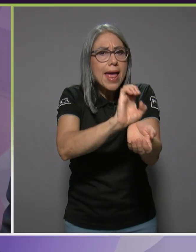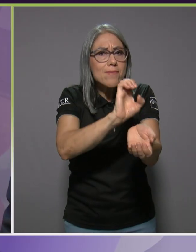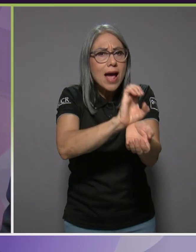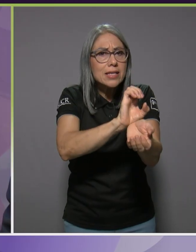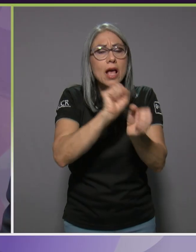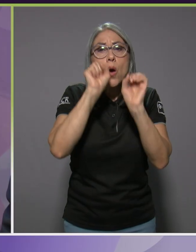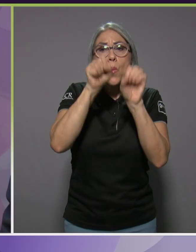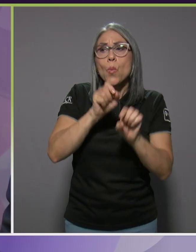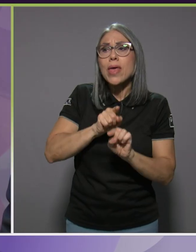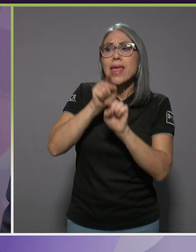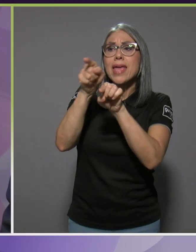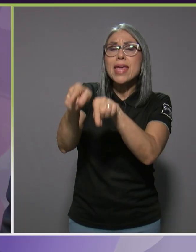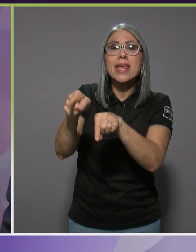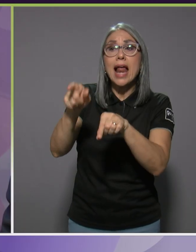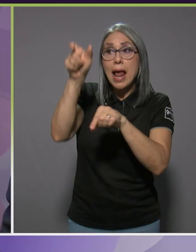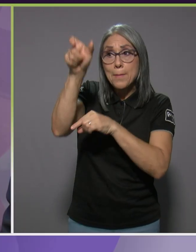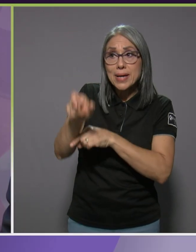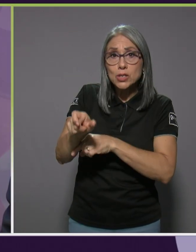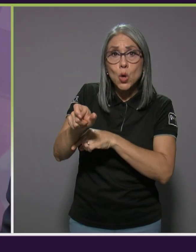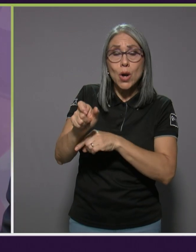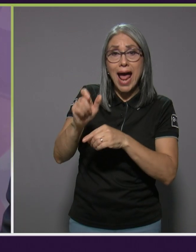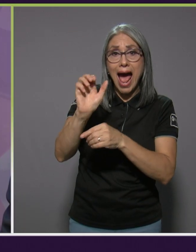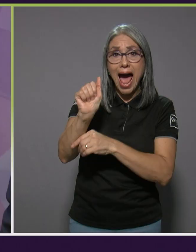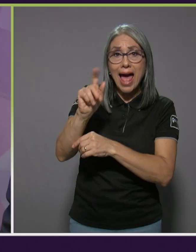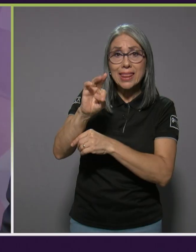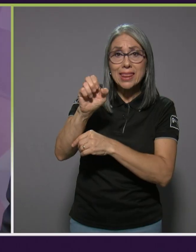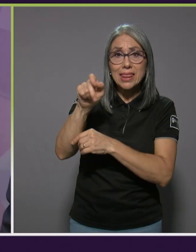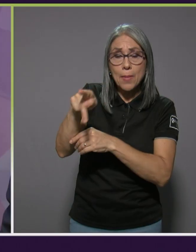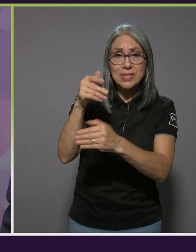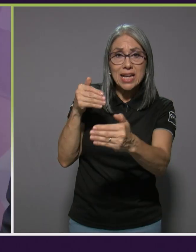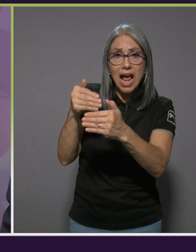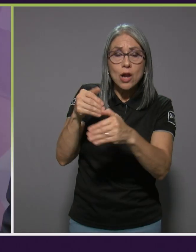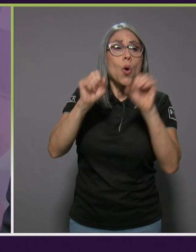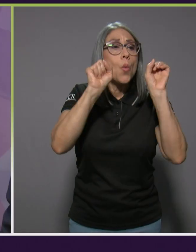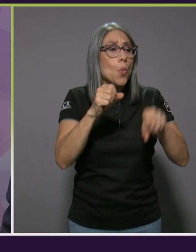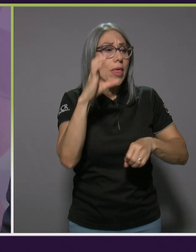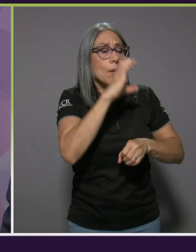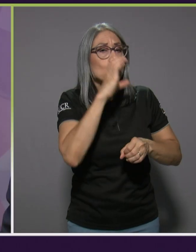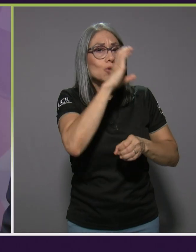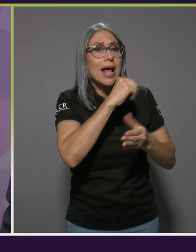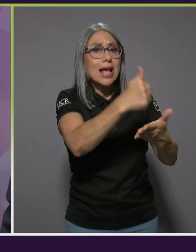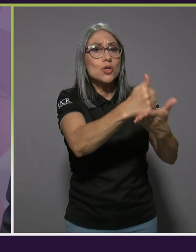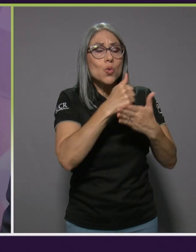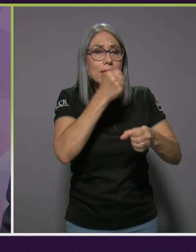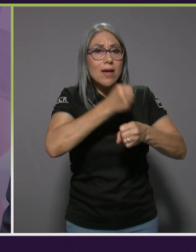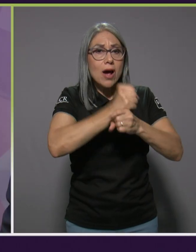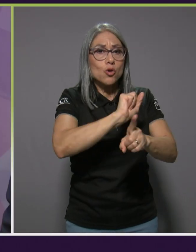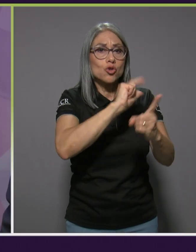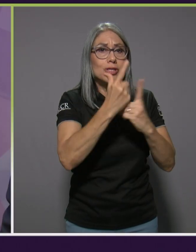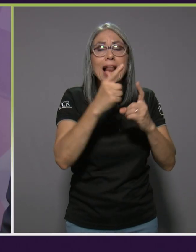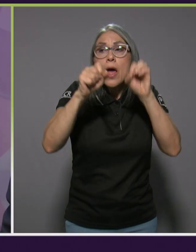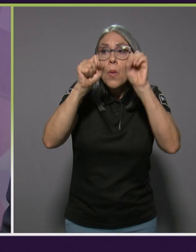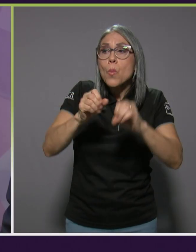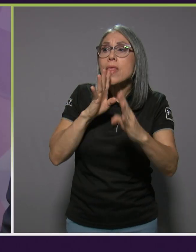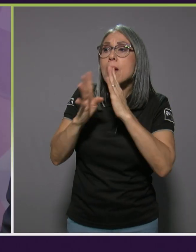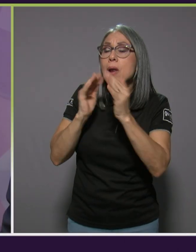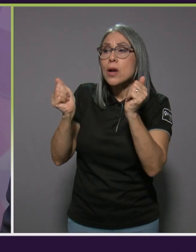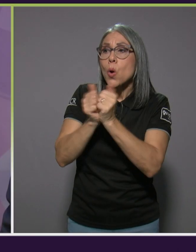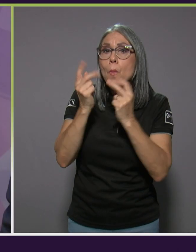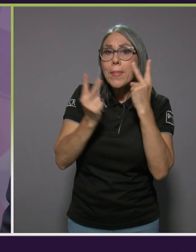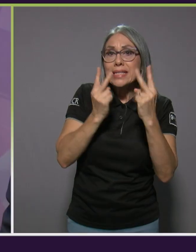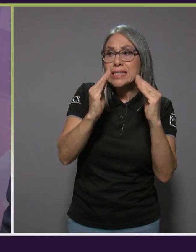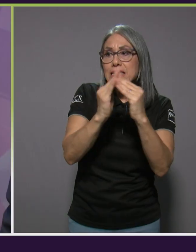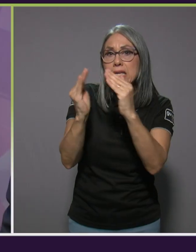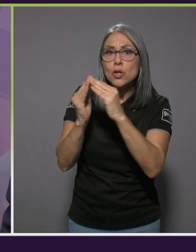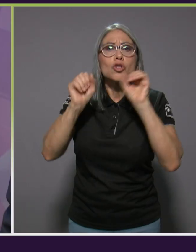más cercano, que puedan buscar ayuda de trabajo social, que puedan orientarse con los vecinos, que puedan comunicar efectivamente las situaciones,